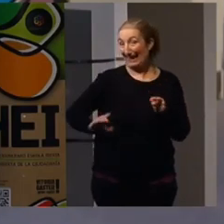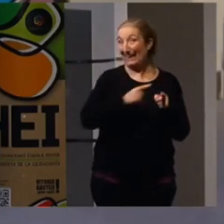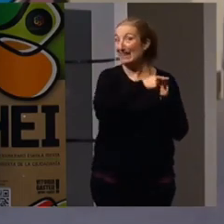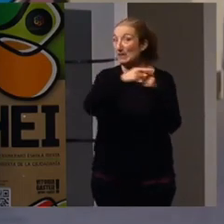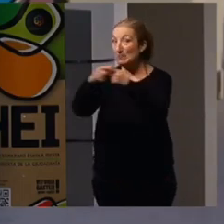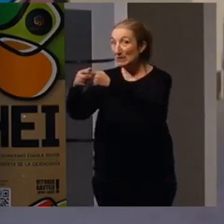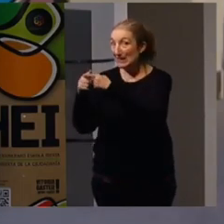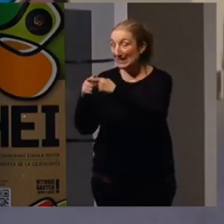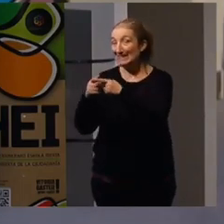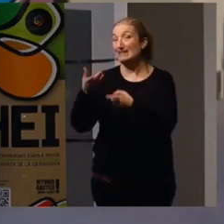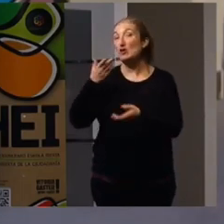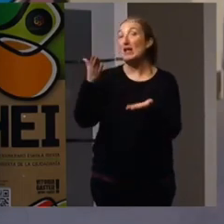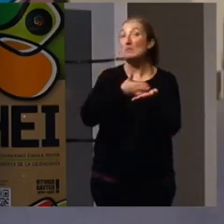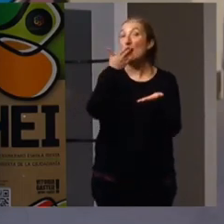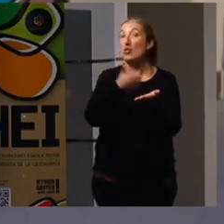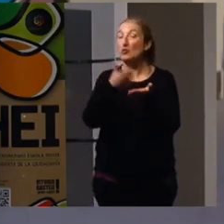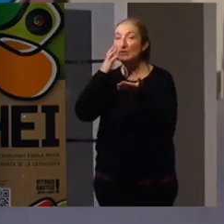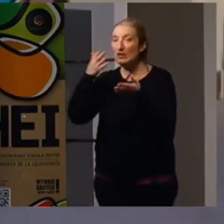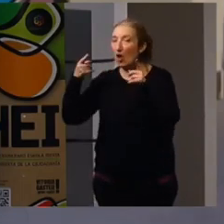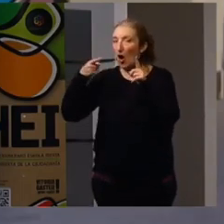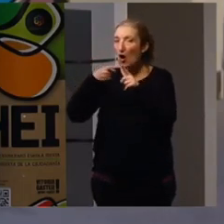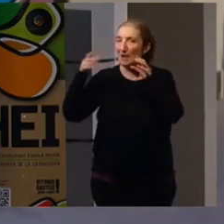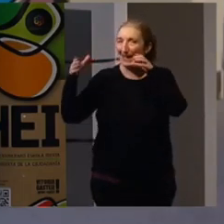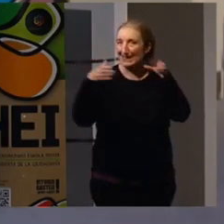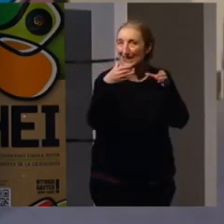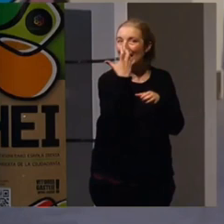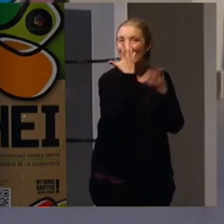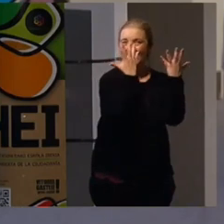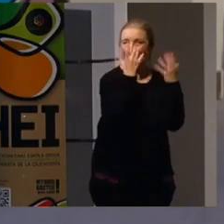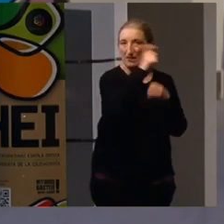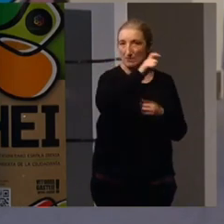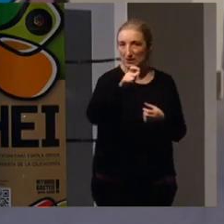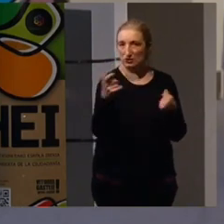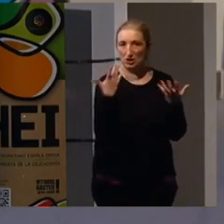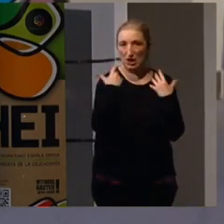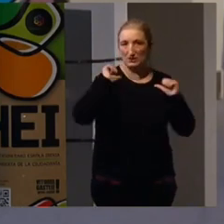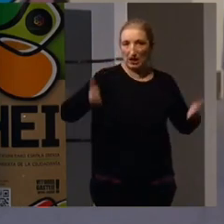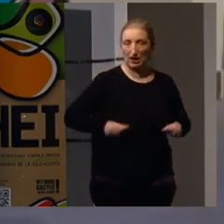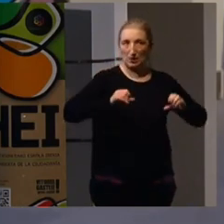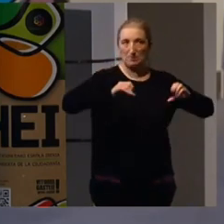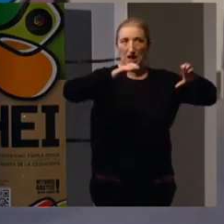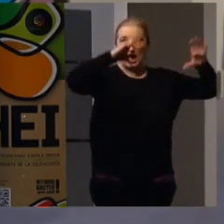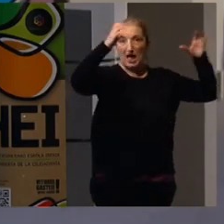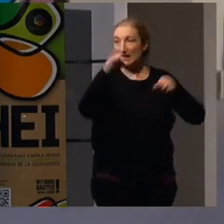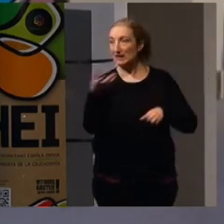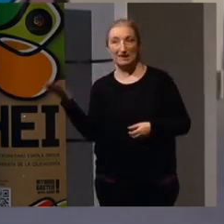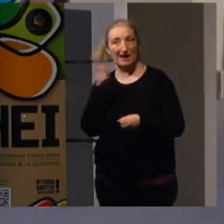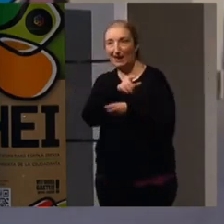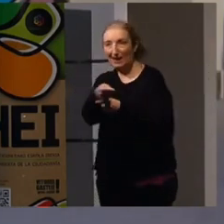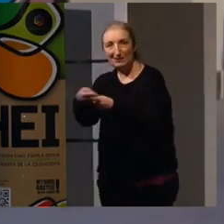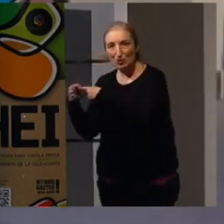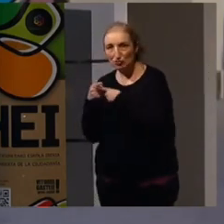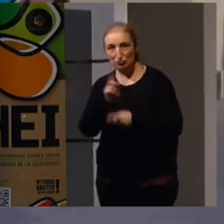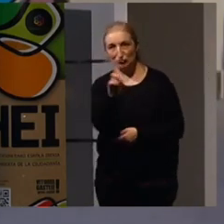forma equitativa, sino que todo el sistema productivo actual está orientado a que Jeff Bezos se haga más rico cada vez, generando una desigualdad social y